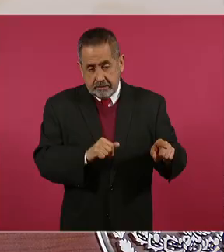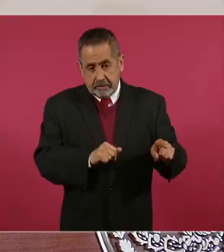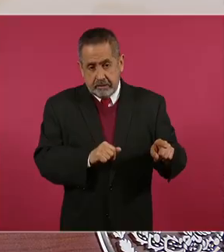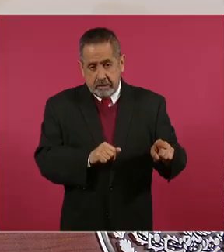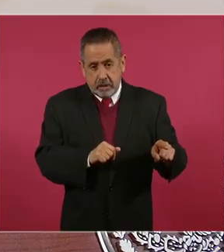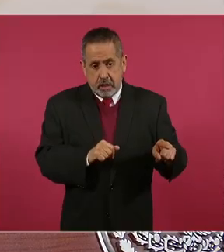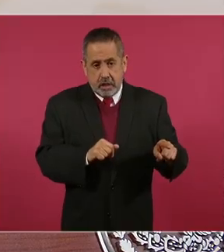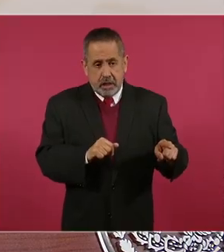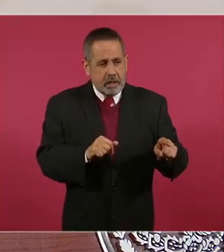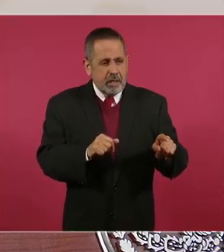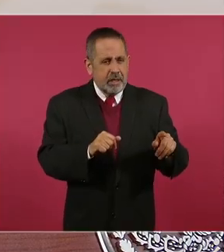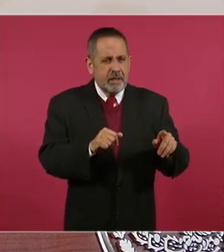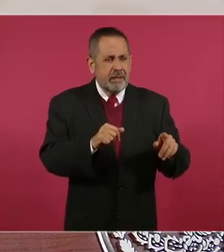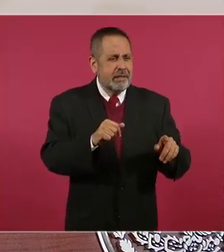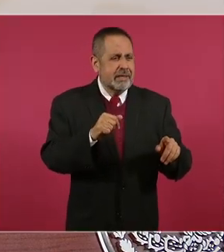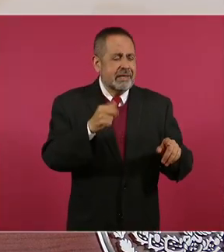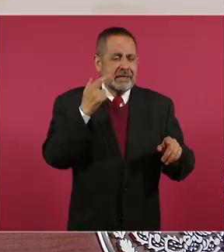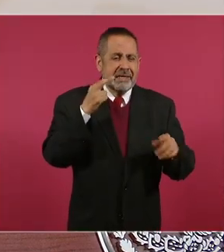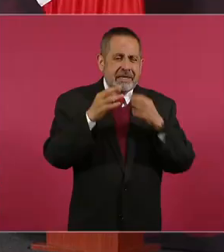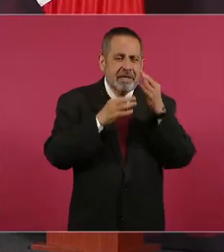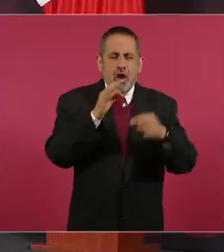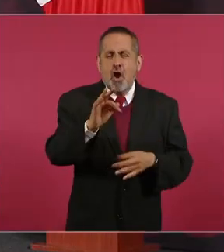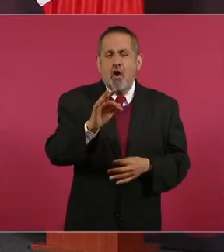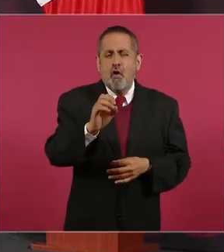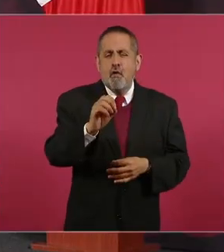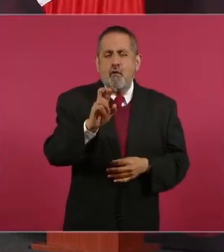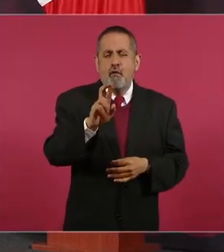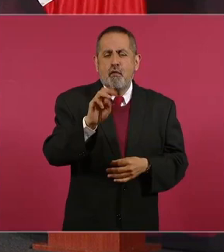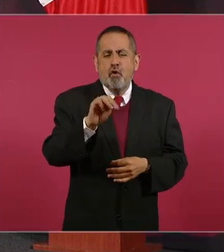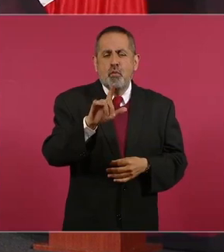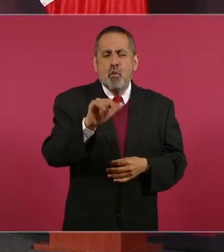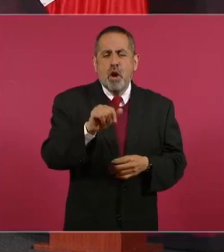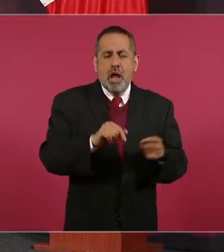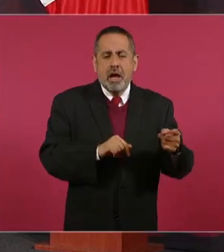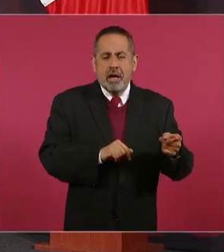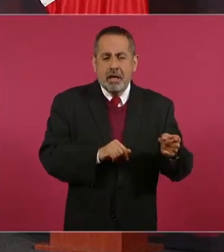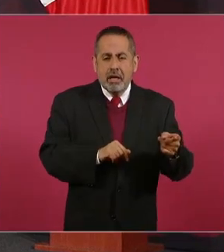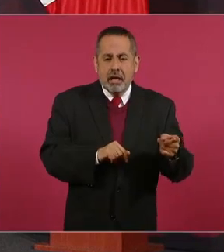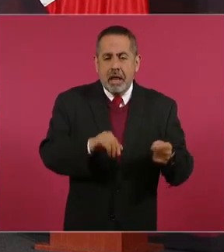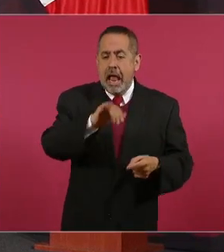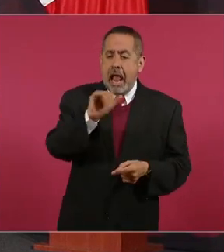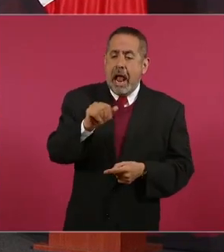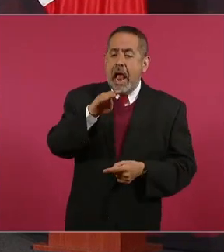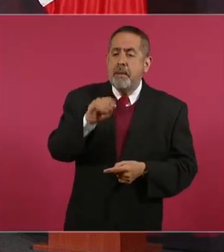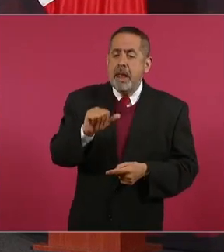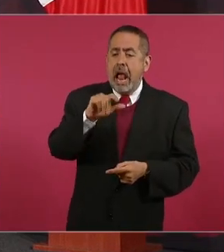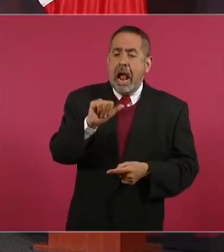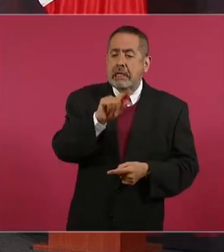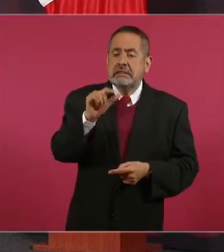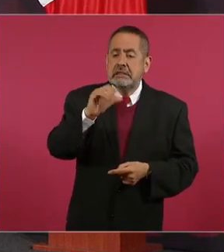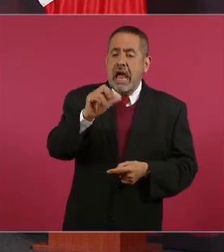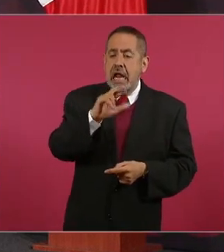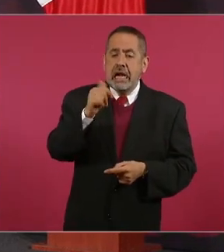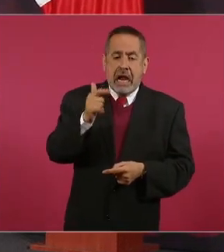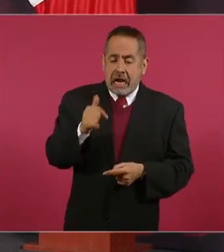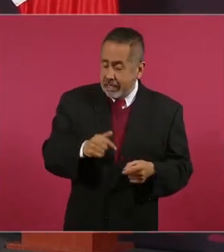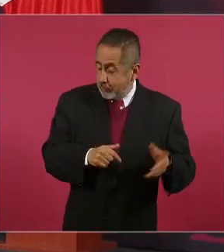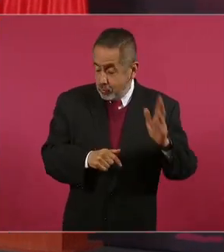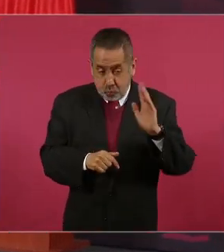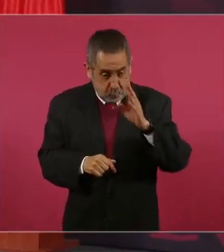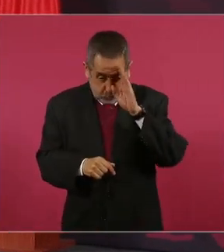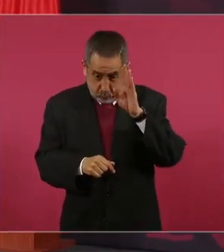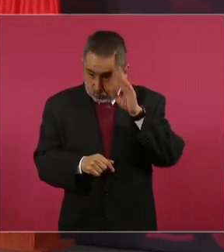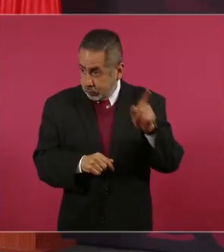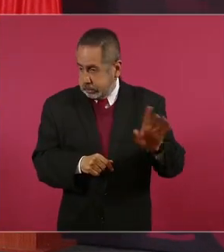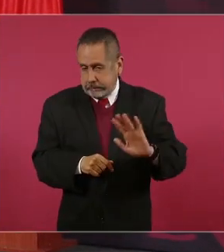el de Fórmula, ¿qué esos están? Jaime Azcárraga.